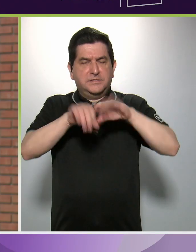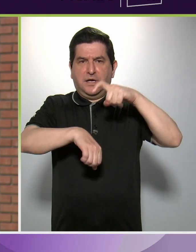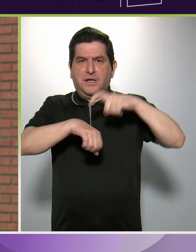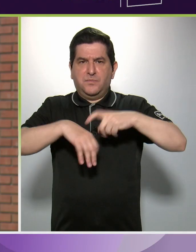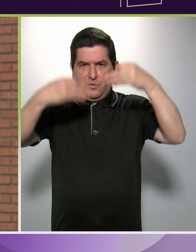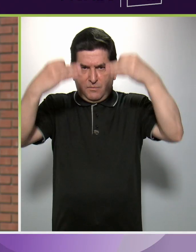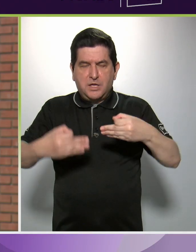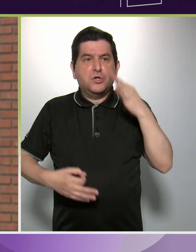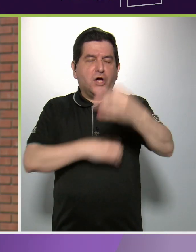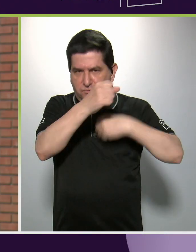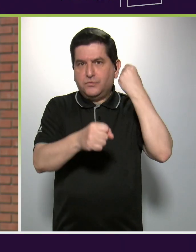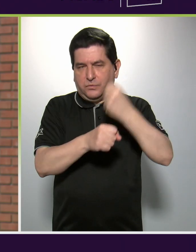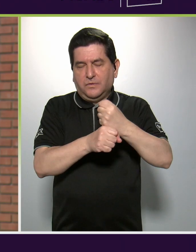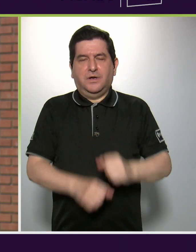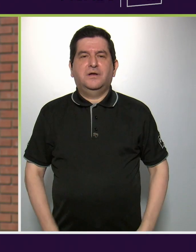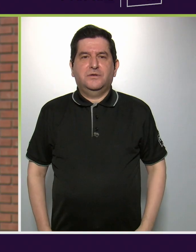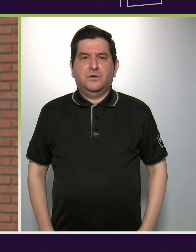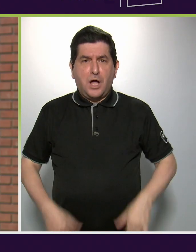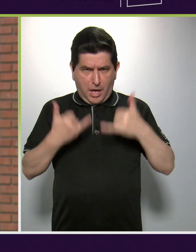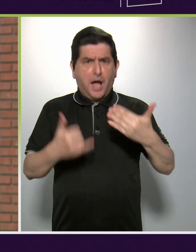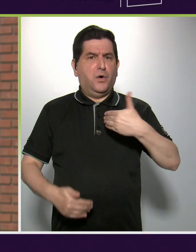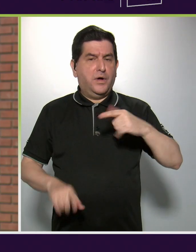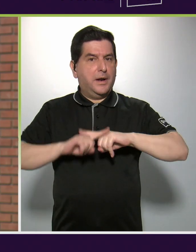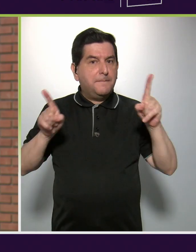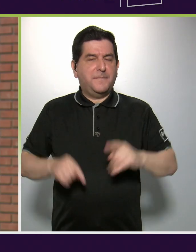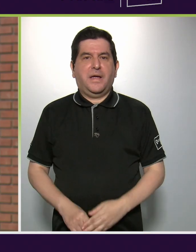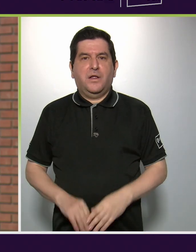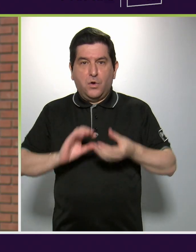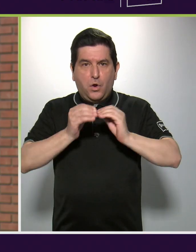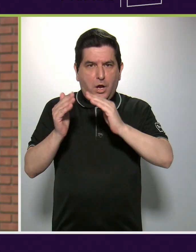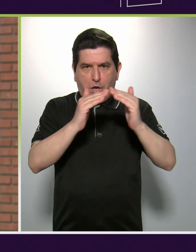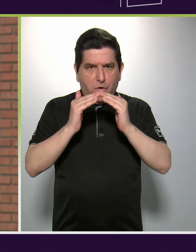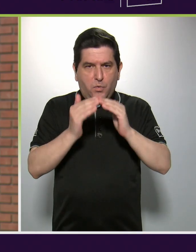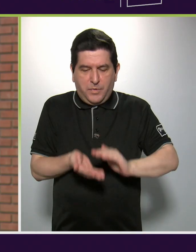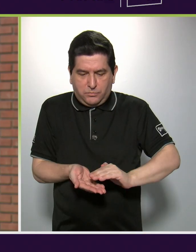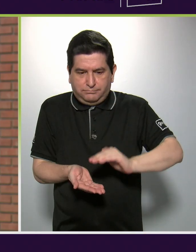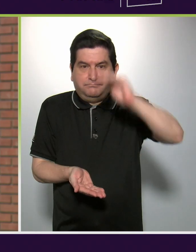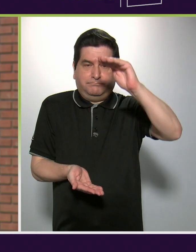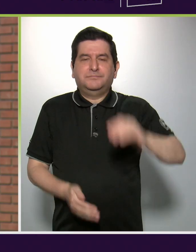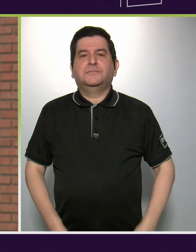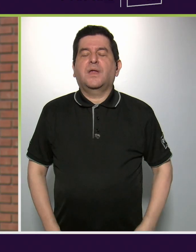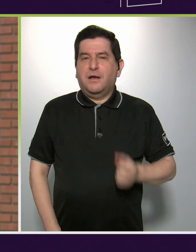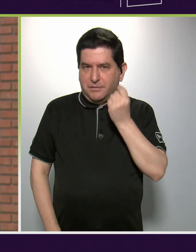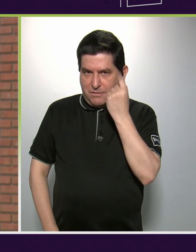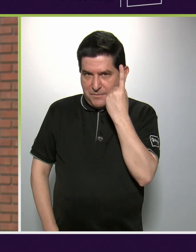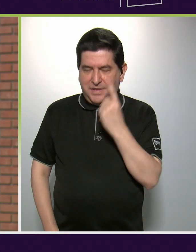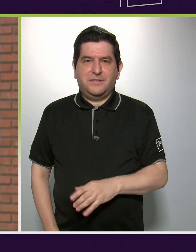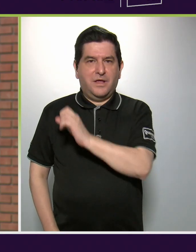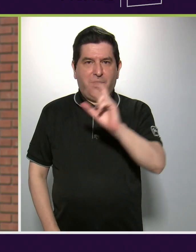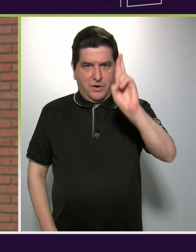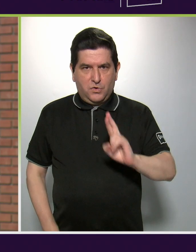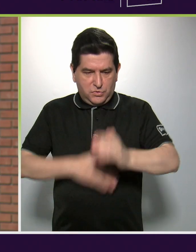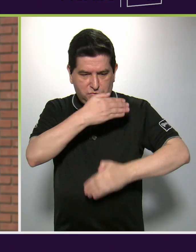de decisiones en los próximos años. Y no es que no lo tenga ahorita, pero la base demográfica va a ser muchísimo mayor. Hay que entender de que Costa Rica